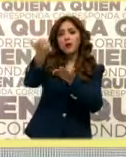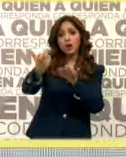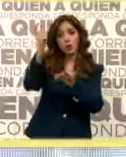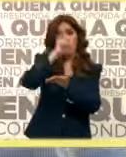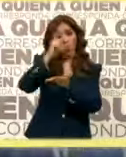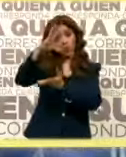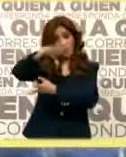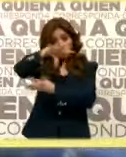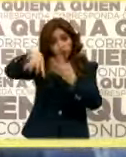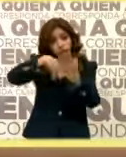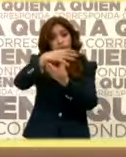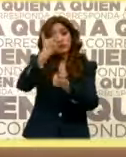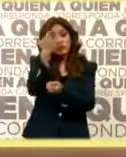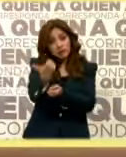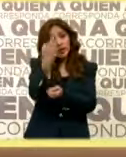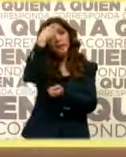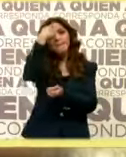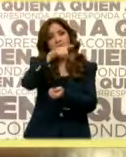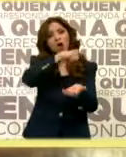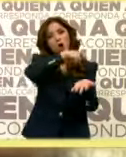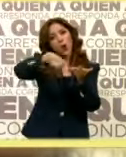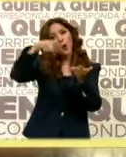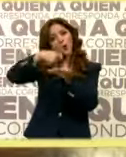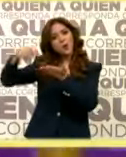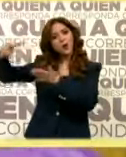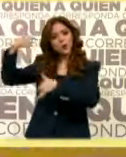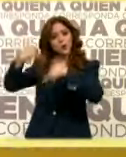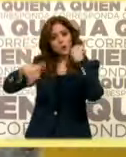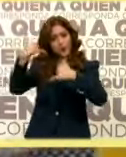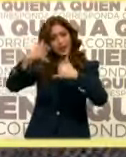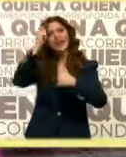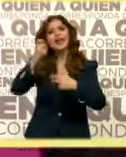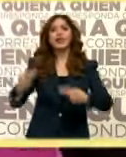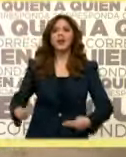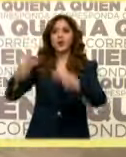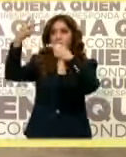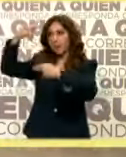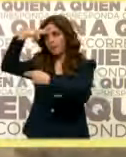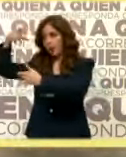este medio serán exclusivos para la compra de juguetes con empresas mexicanas.